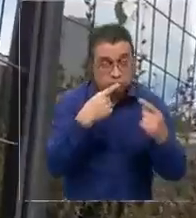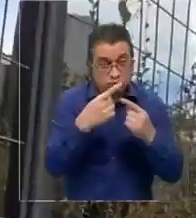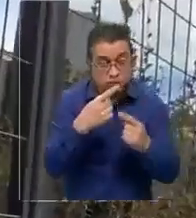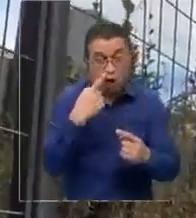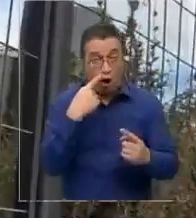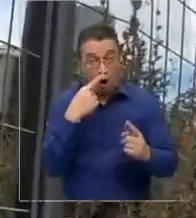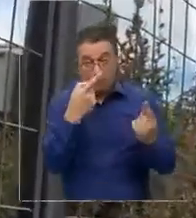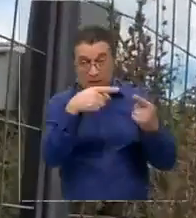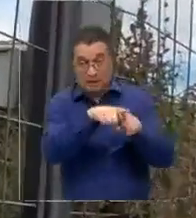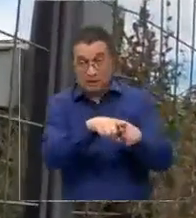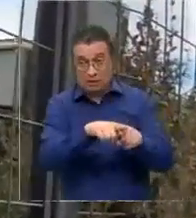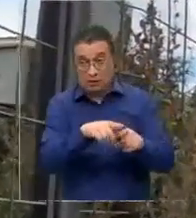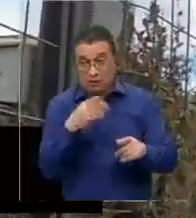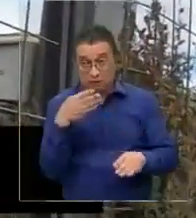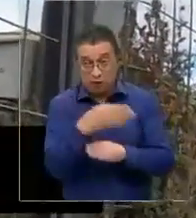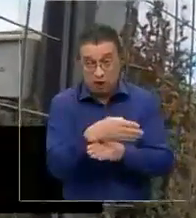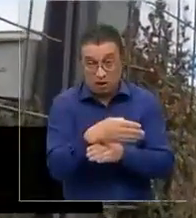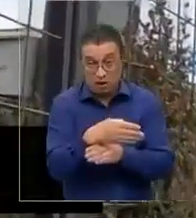¿Ah?